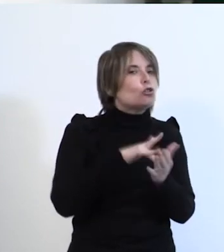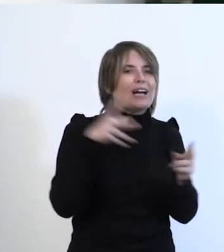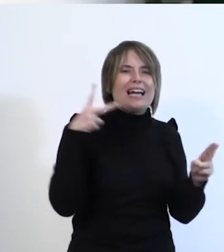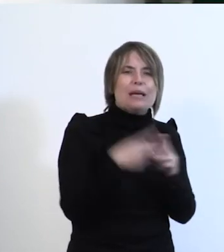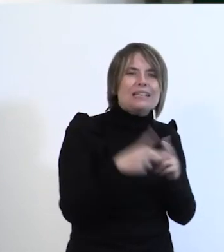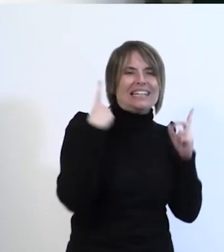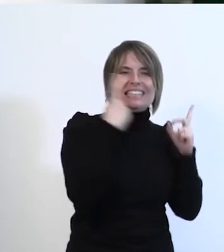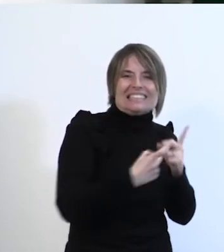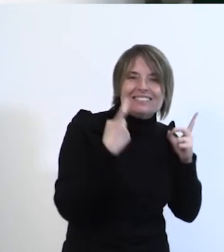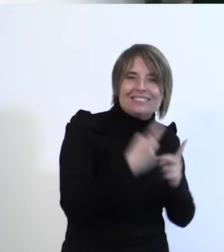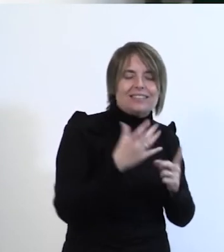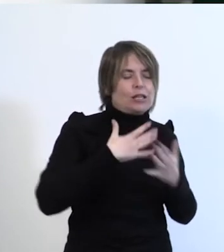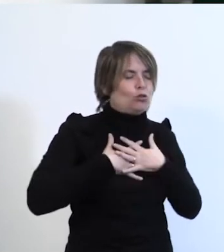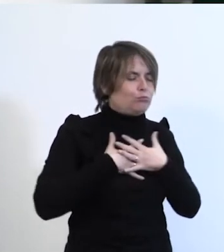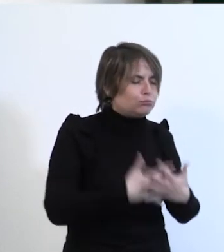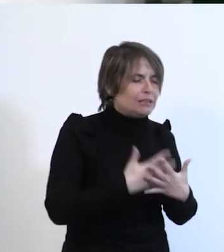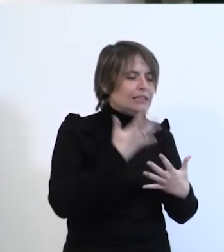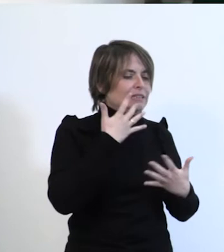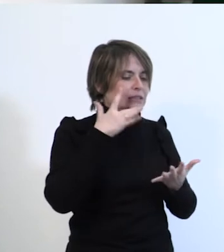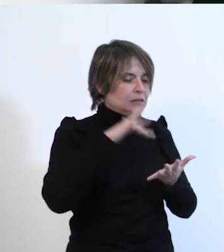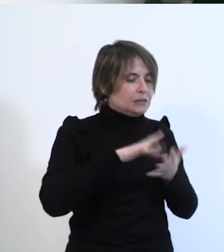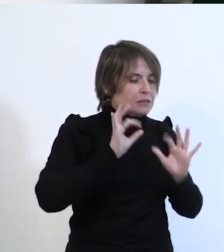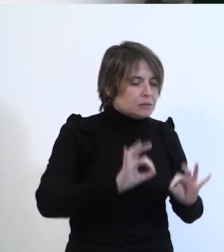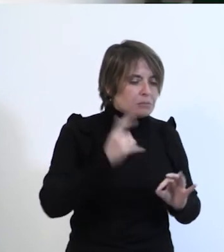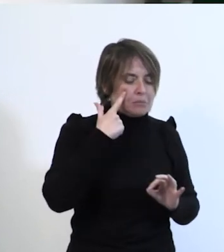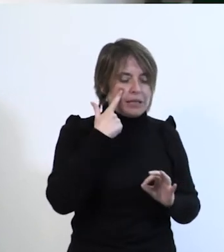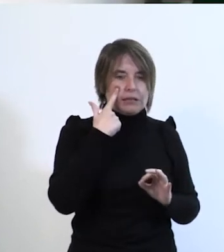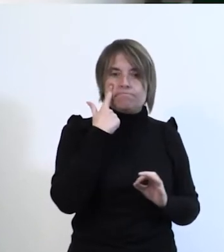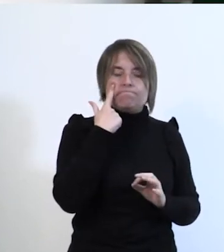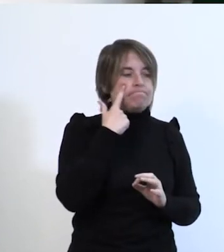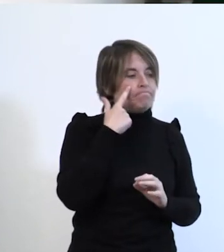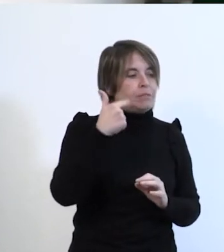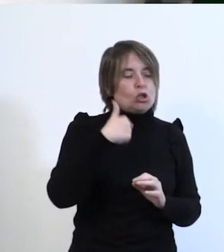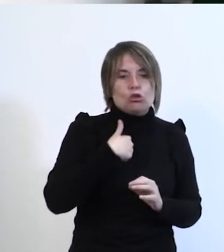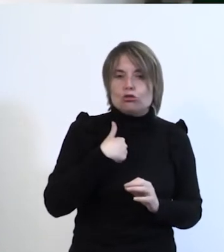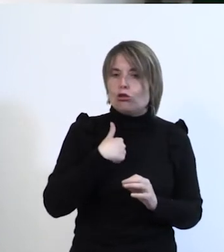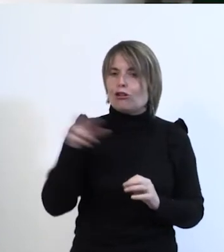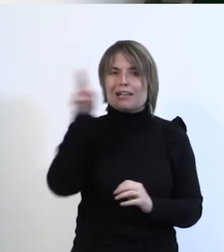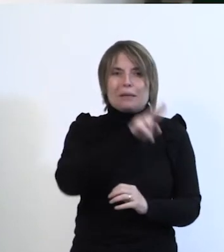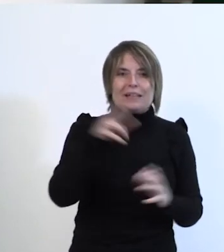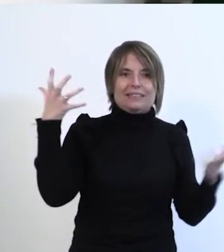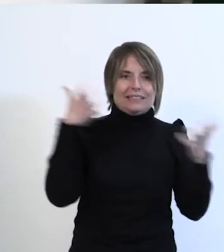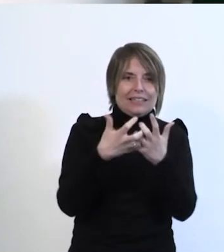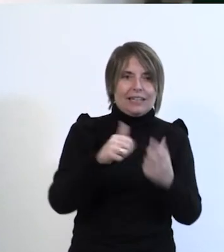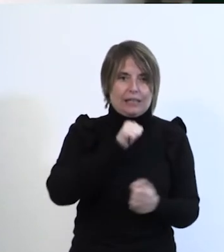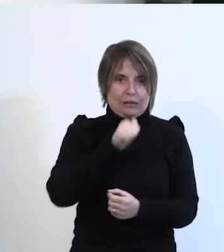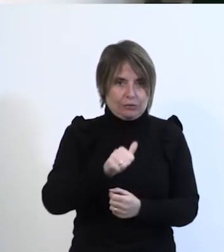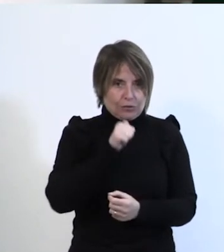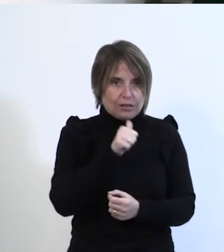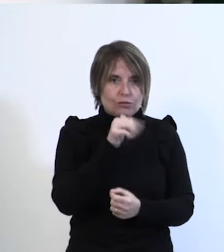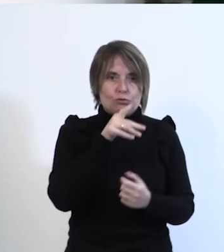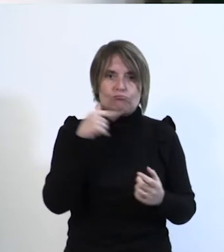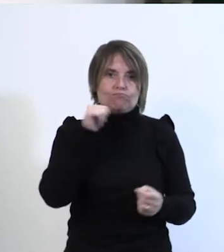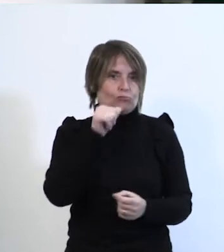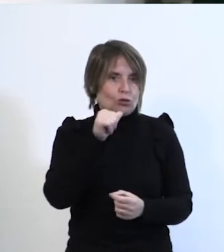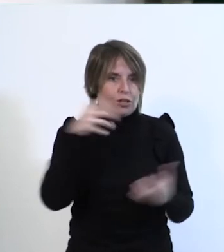se dé. Voy a poner todo de mi parte si estoy para que se dé, pero yo no quiero repetir otra